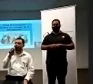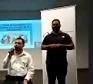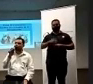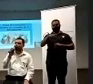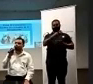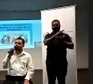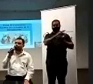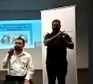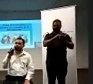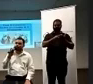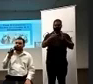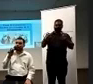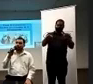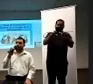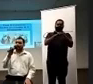retrocedieron